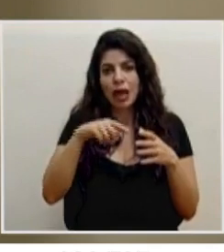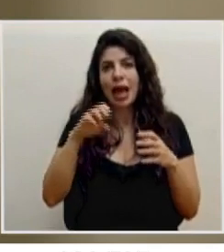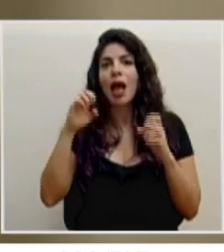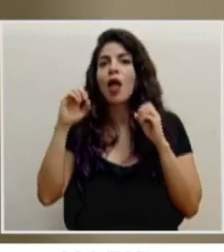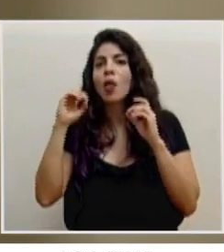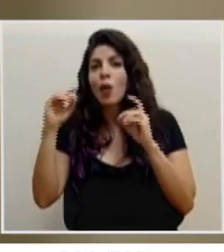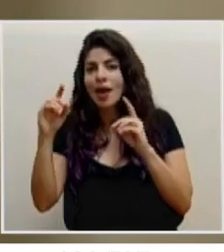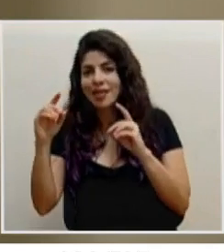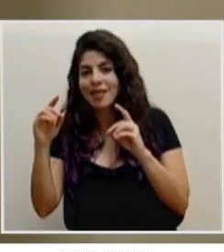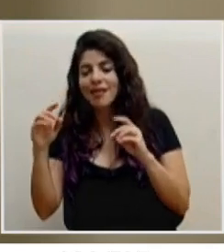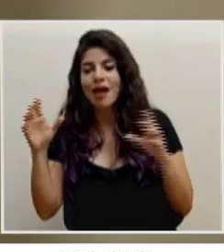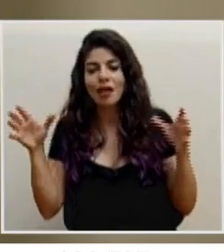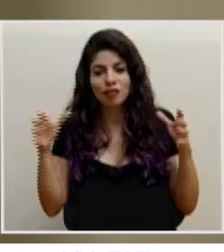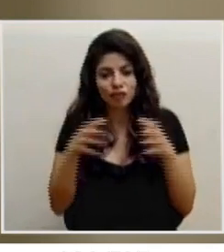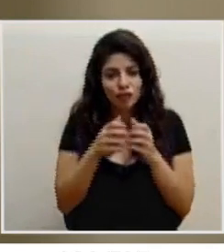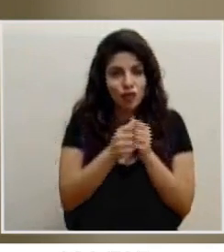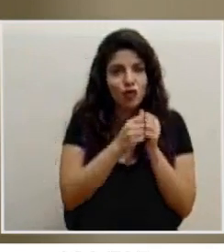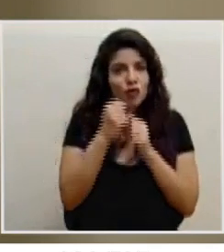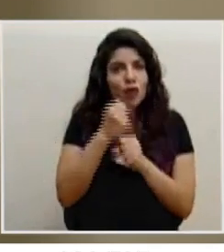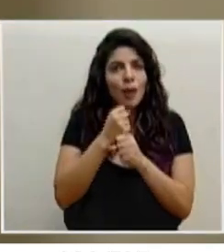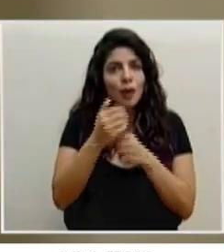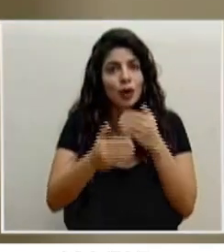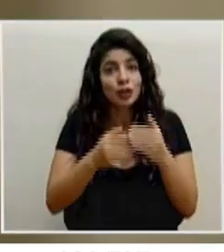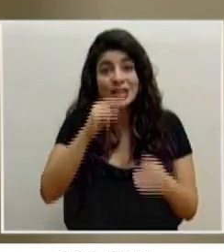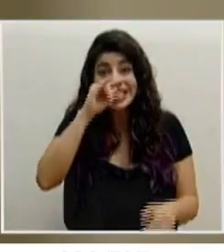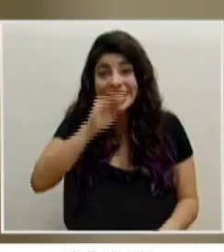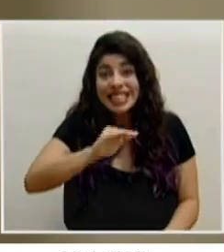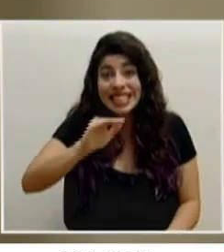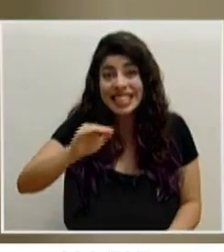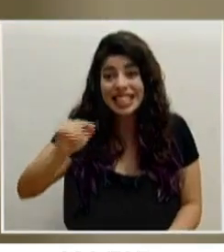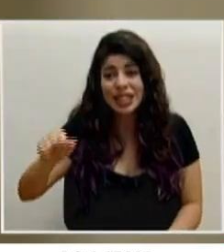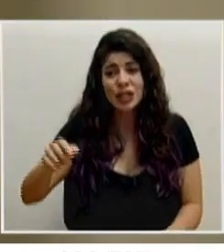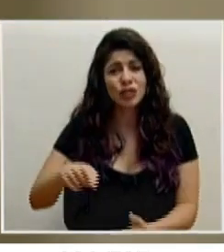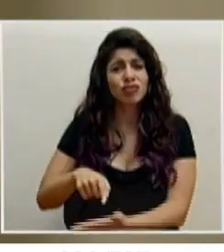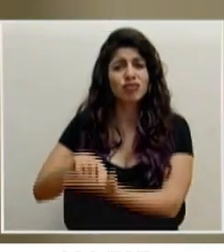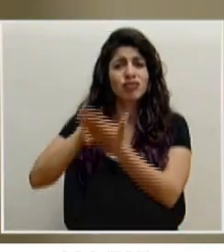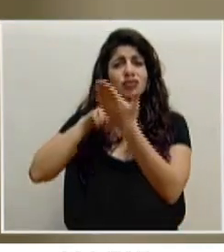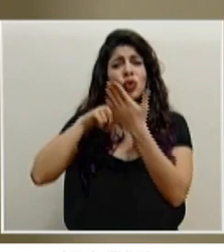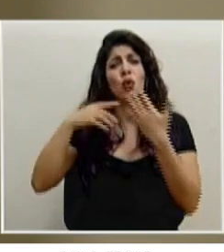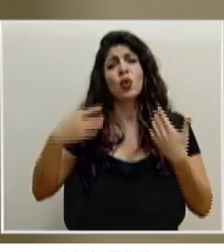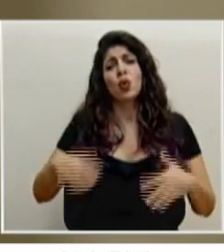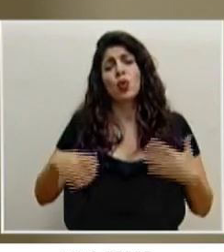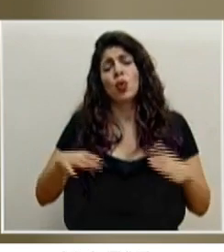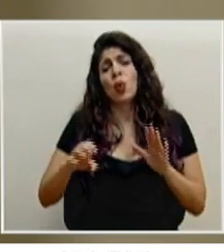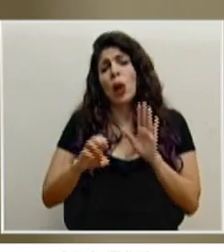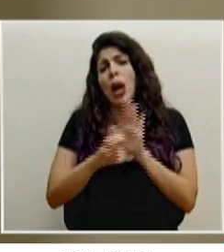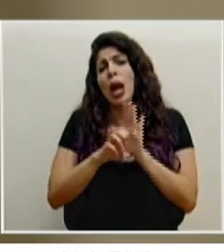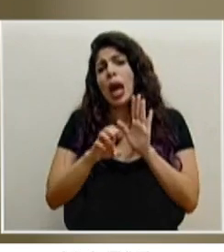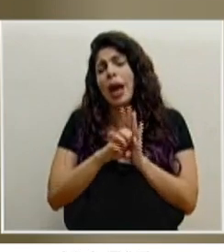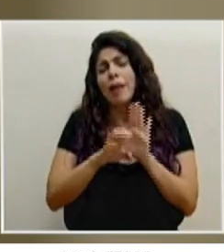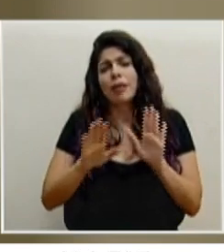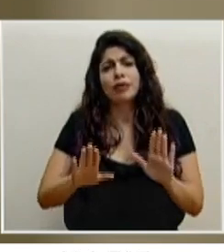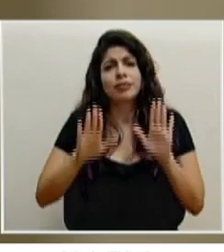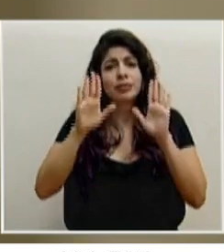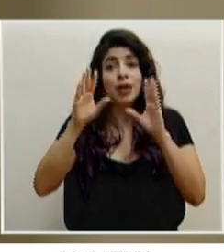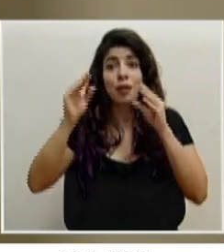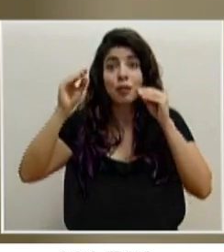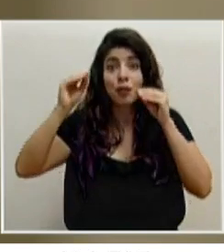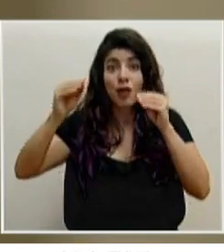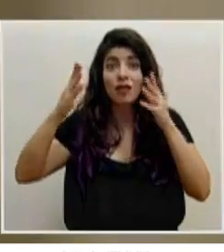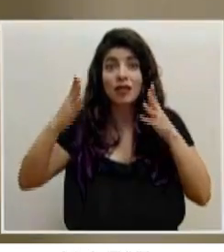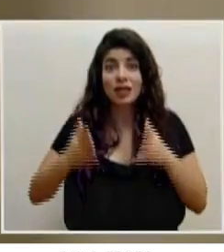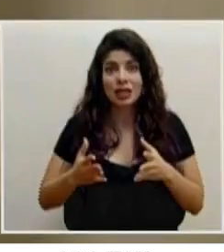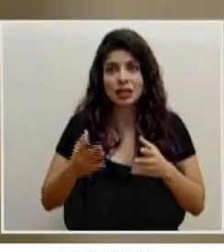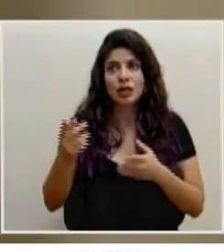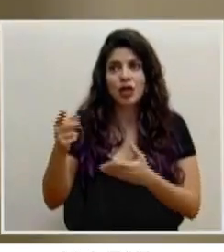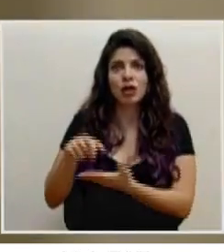educativas en este proceso. Los niños y las niñas nos han dado un ejemplo excepcional. Los docentes, las docentes nos